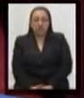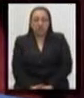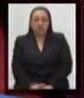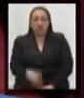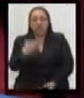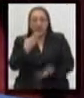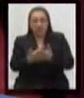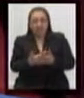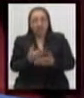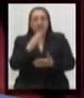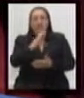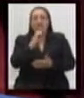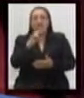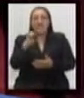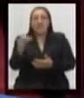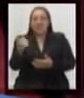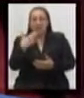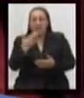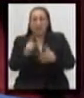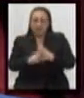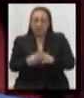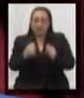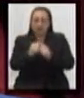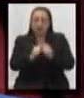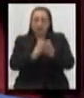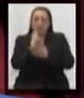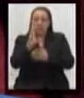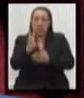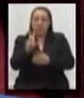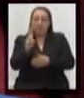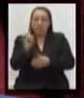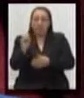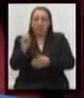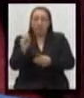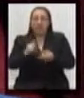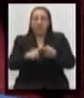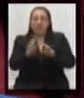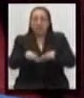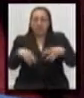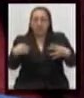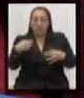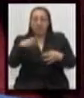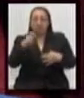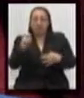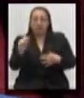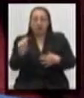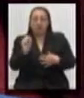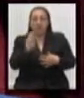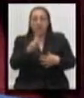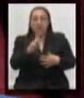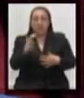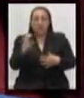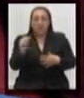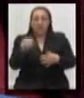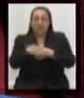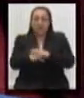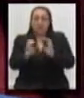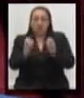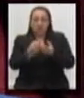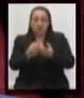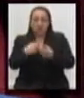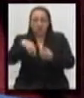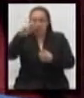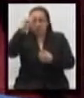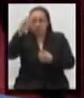Gracias, Cecilia. Efectivamente, damos inicio a la transmisión en vivo desde el hemiciclo Raúl Porras Barrenechea del Congreso de la